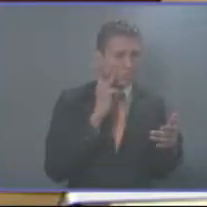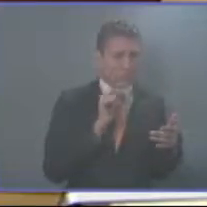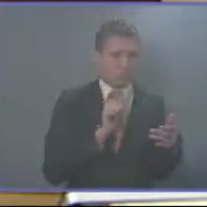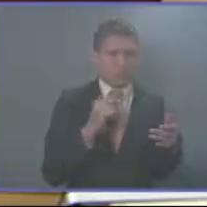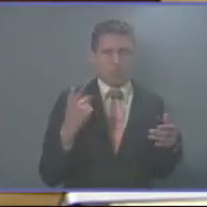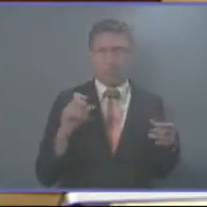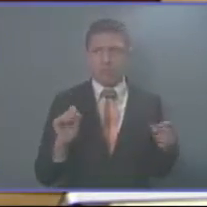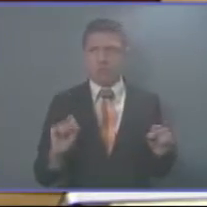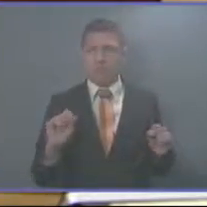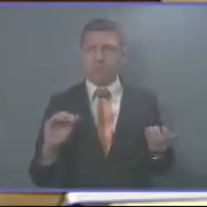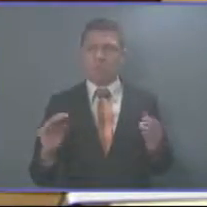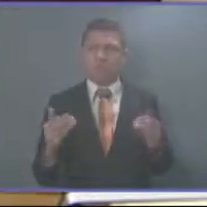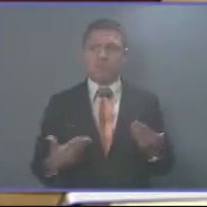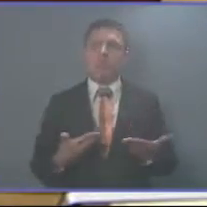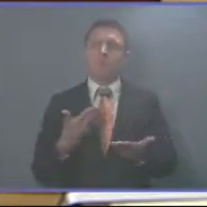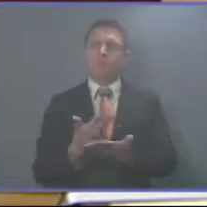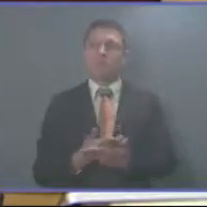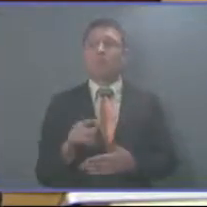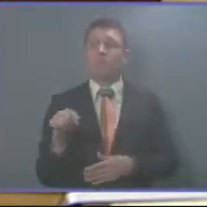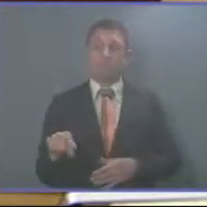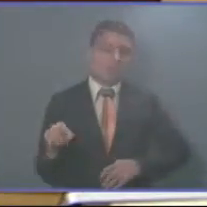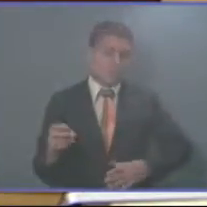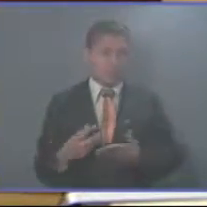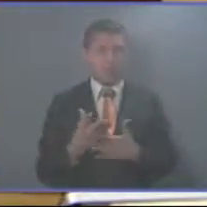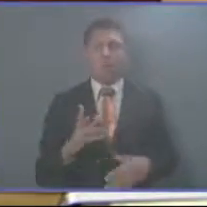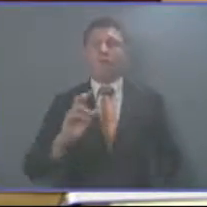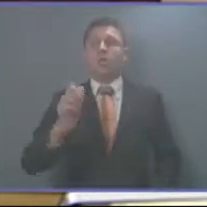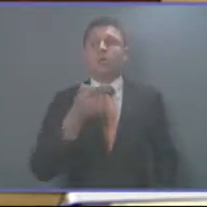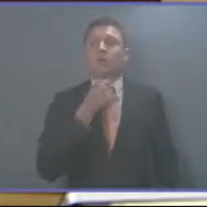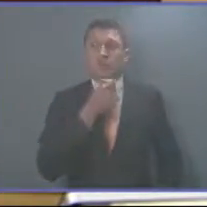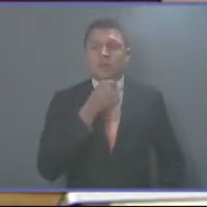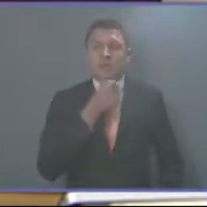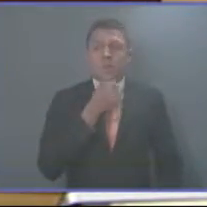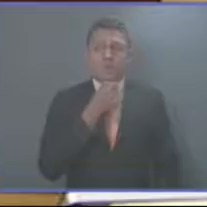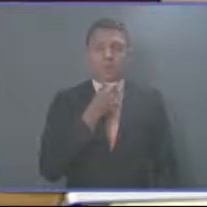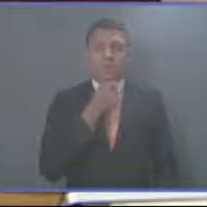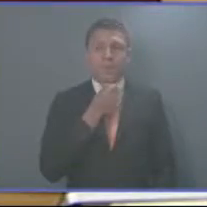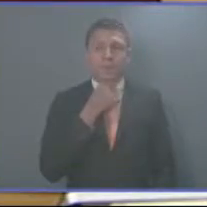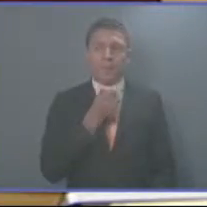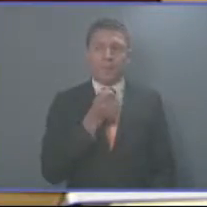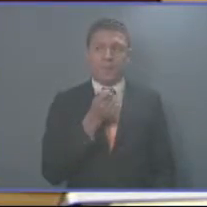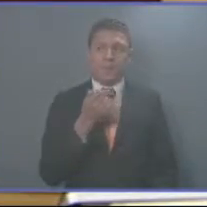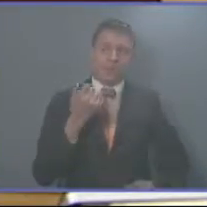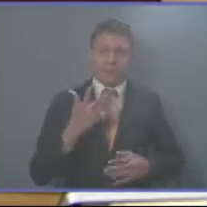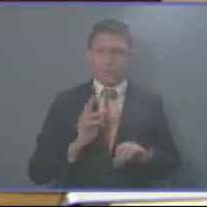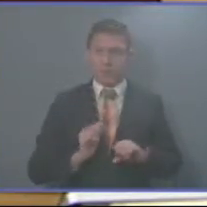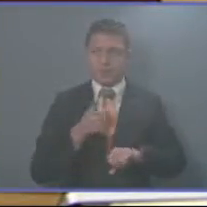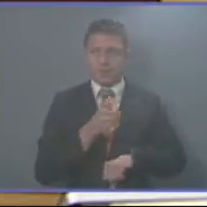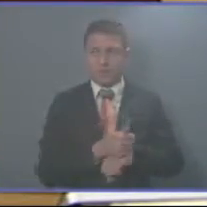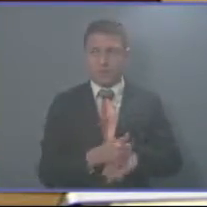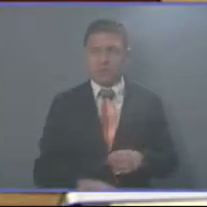que nosotros proponemos de la actualización de las tarifas conforme